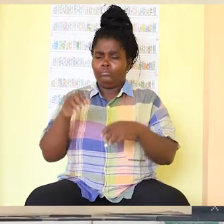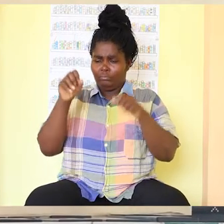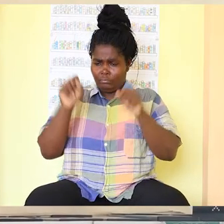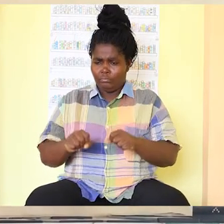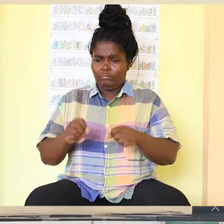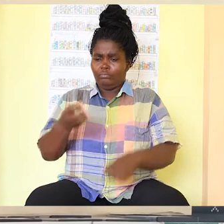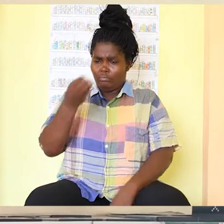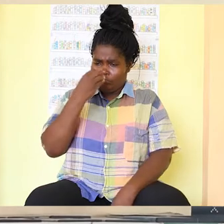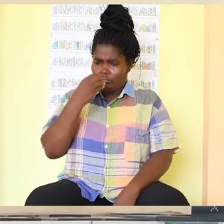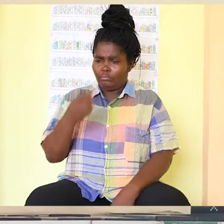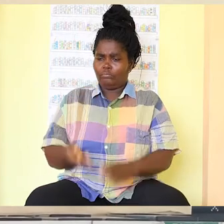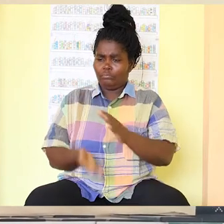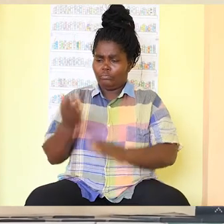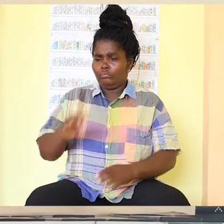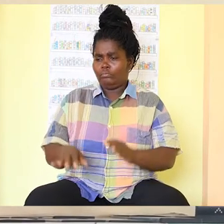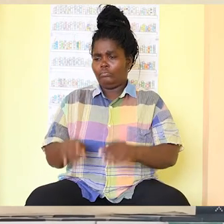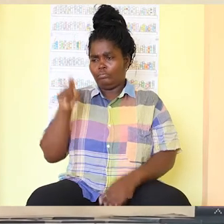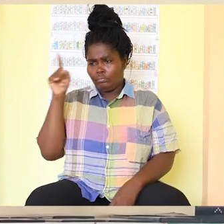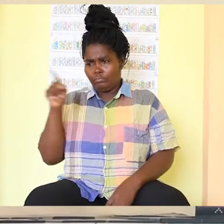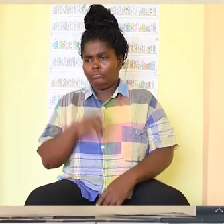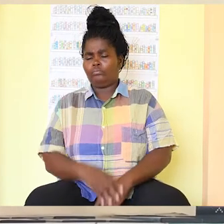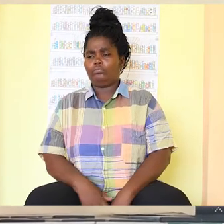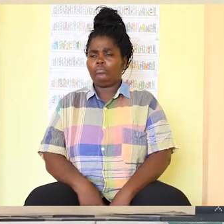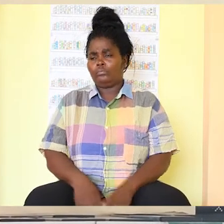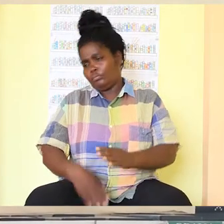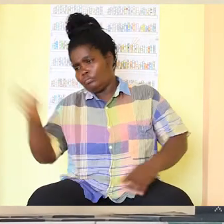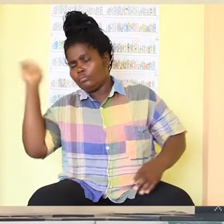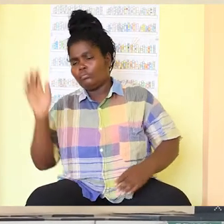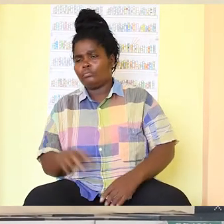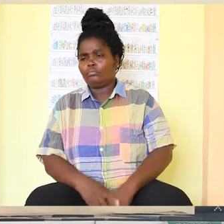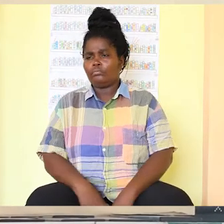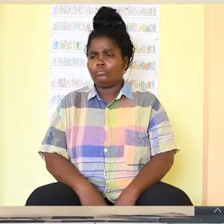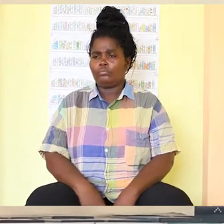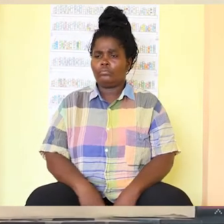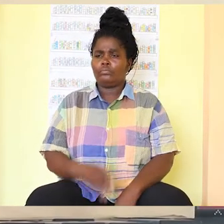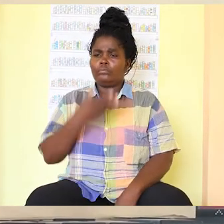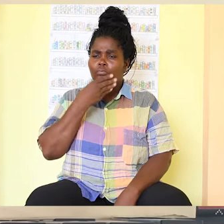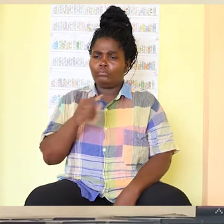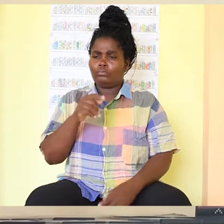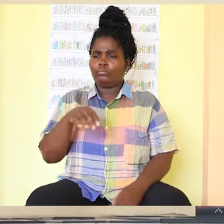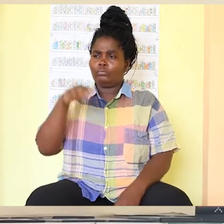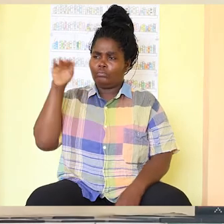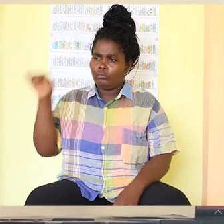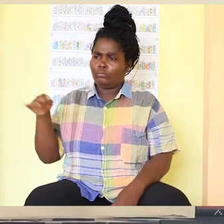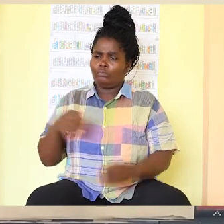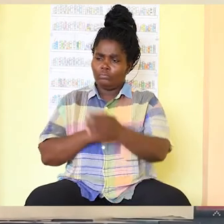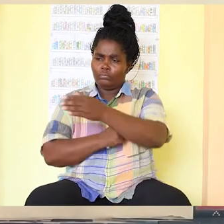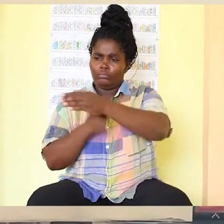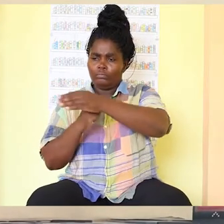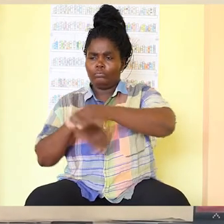comer un poco más. Pasa. Y el chivo chivón pequeño atravesó el